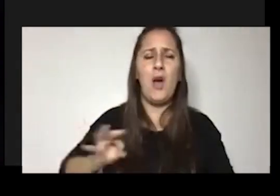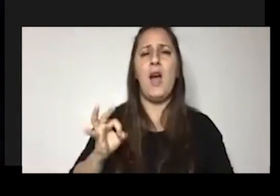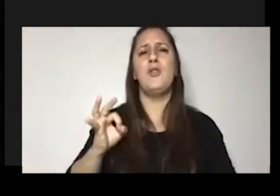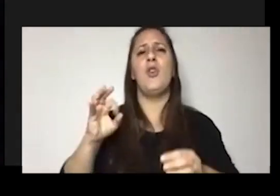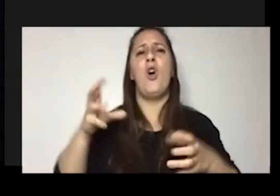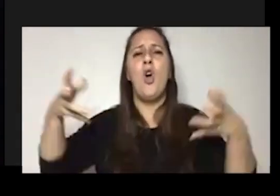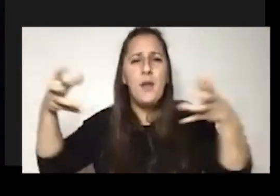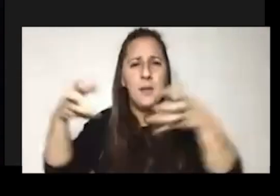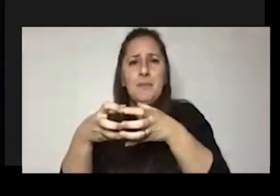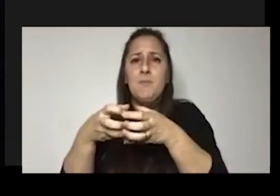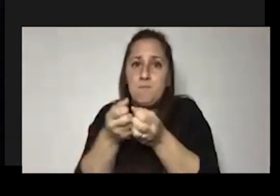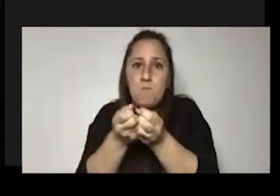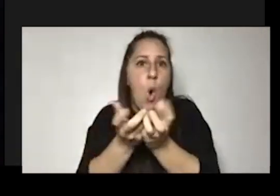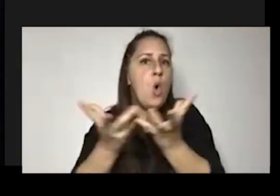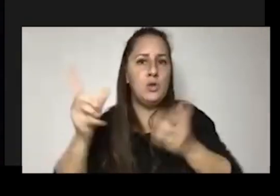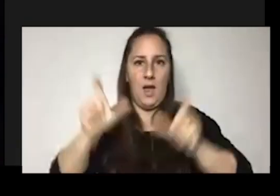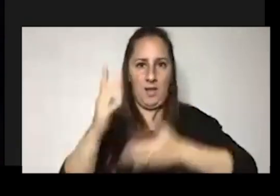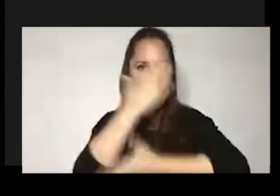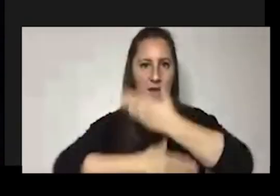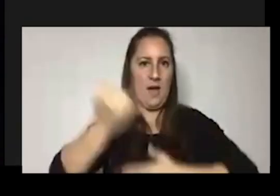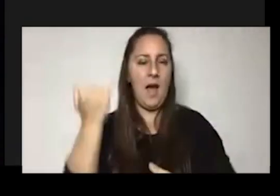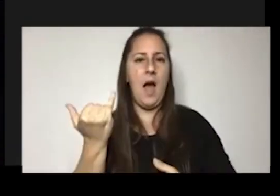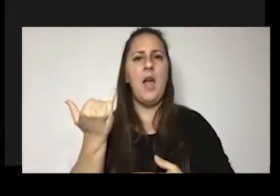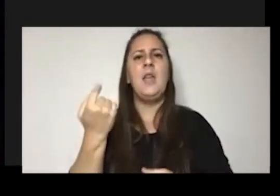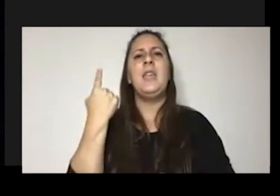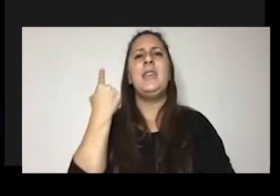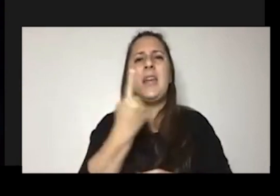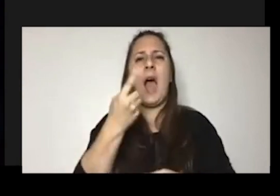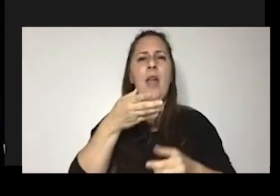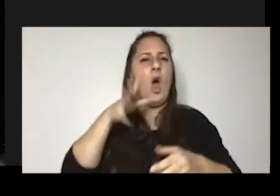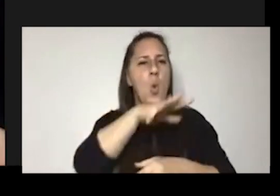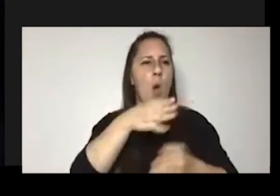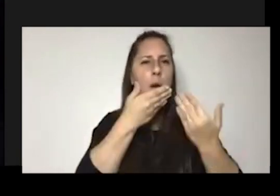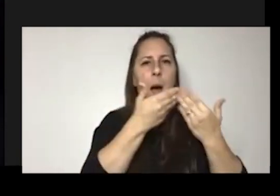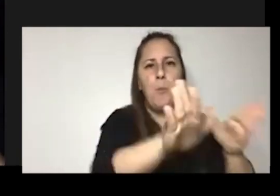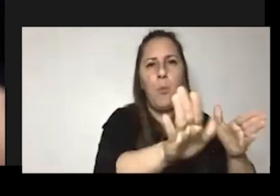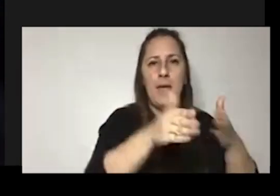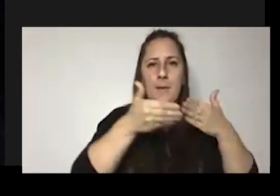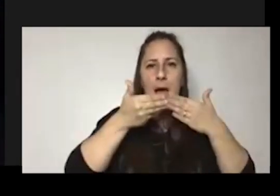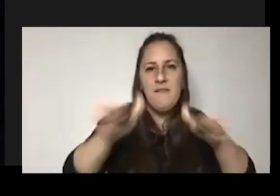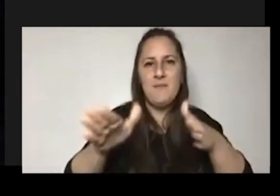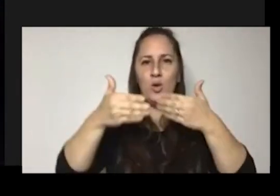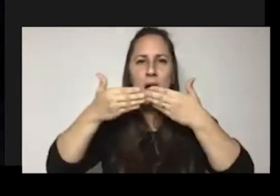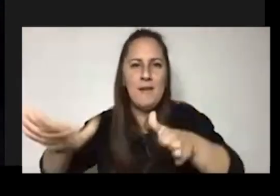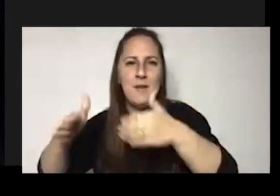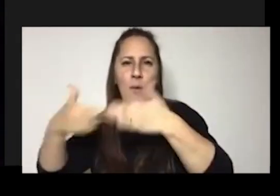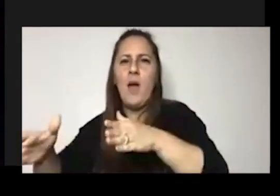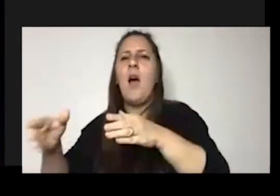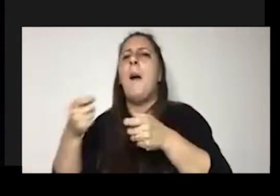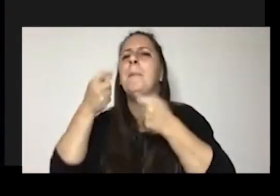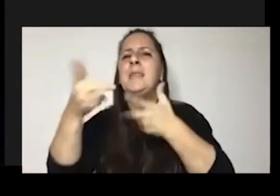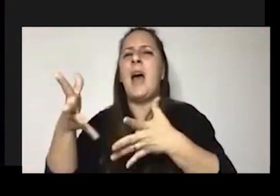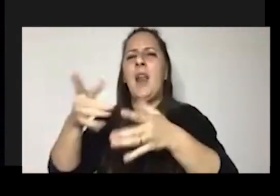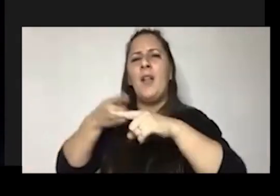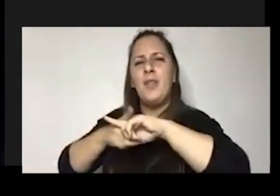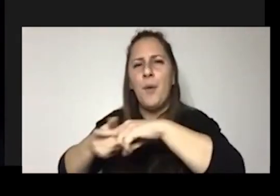grande, y en cada ámbito que nosotros podamos ir abriendo una puerta, sembrar estas discusiones, este diálogo constructivo